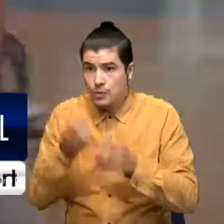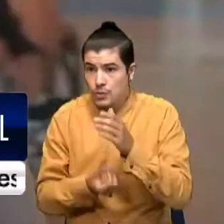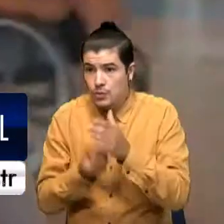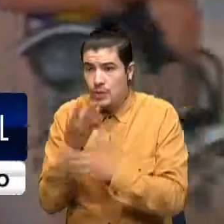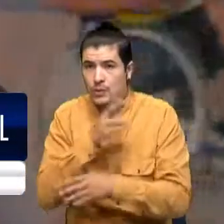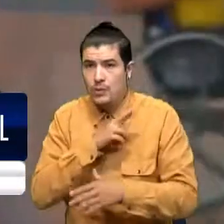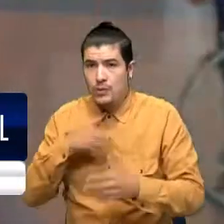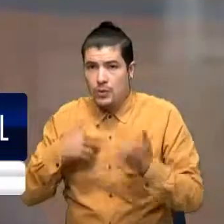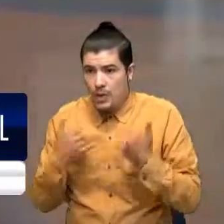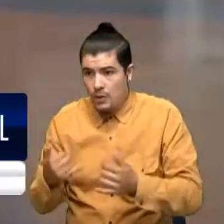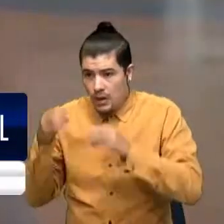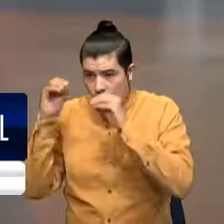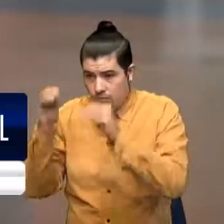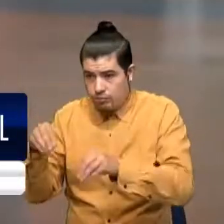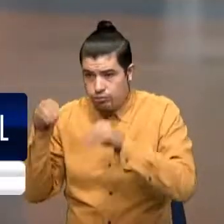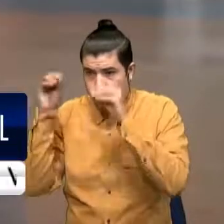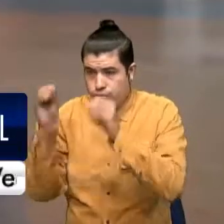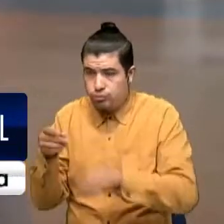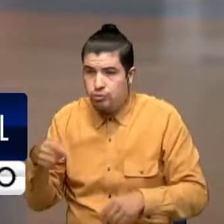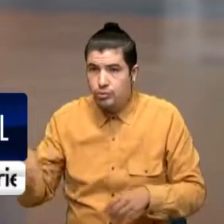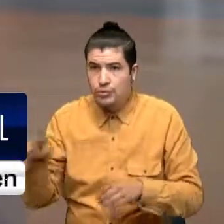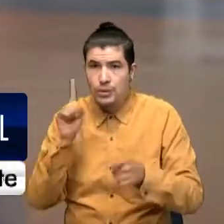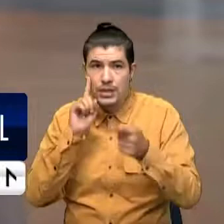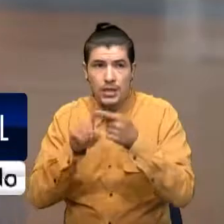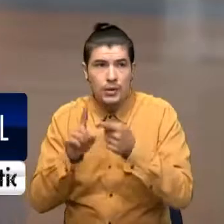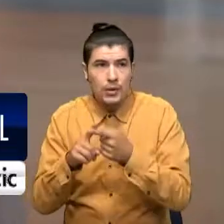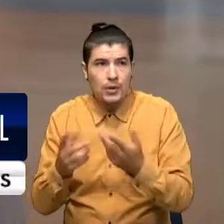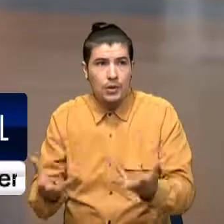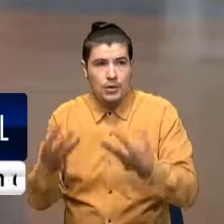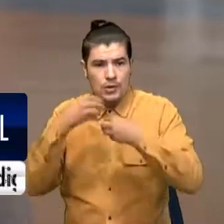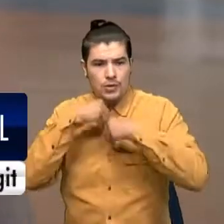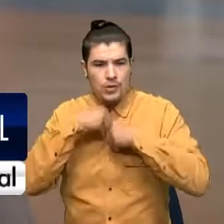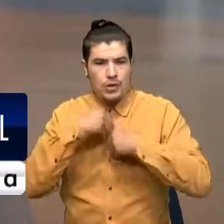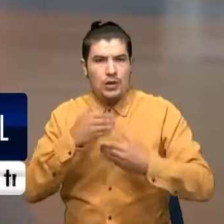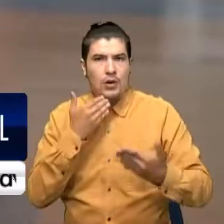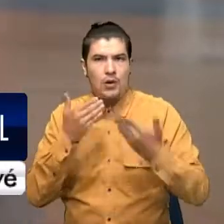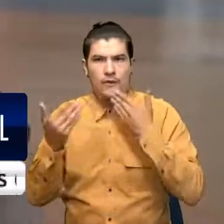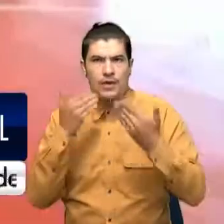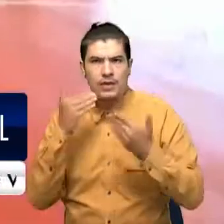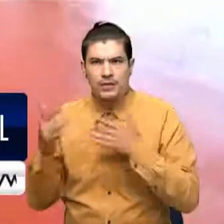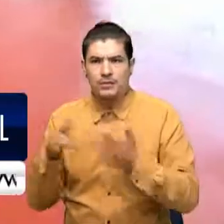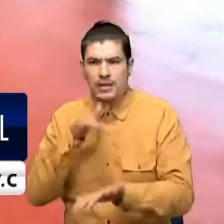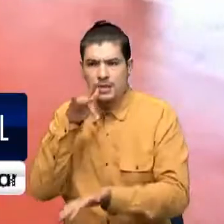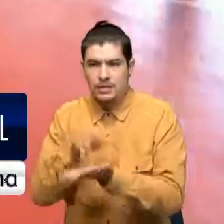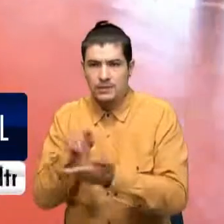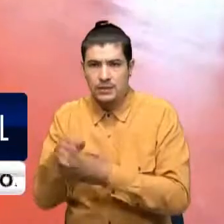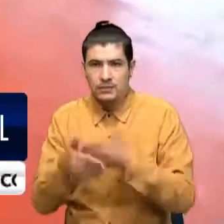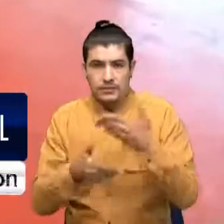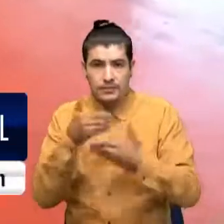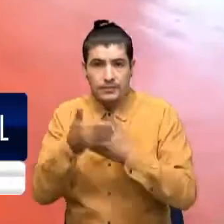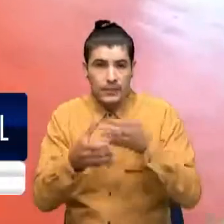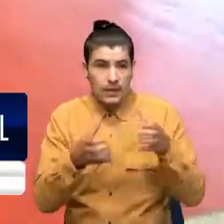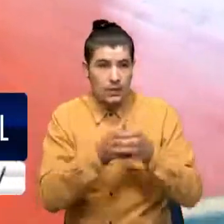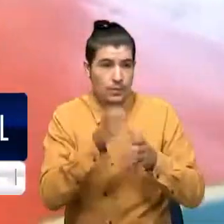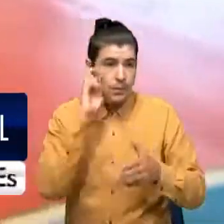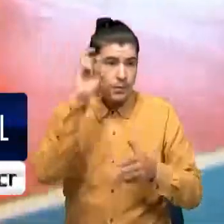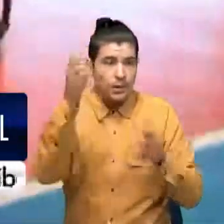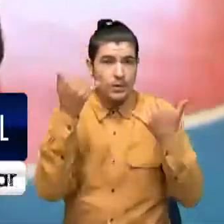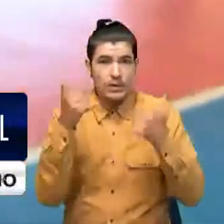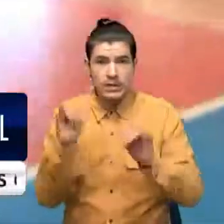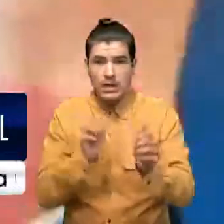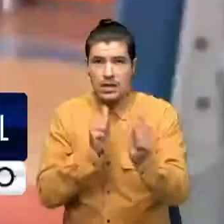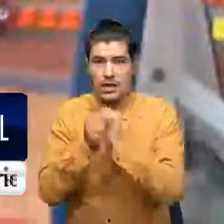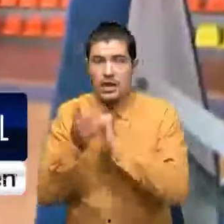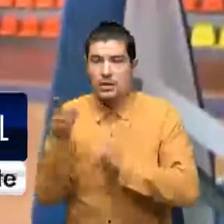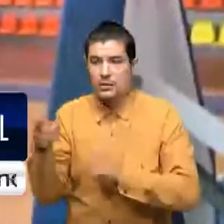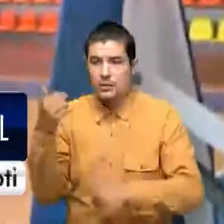estamos formando a que vayan cogiendo dominio sobre la competencia. La selección norte ya está clasificada